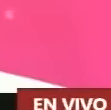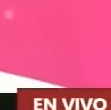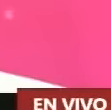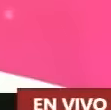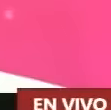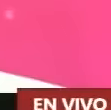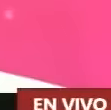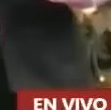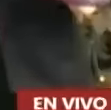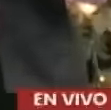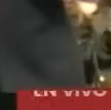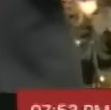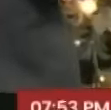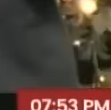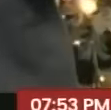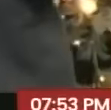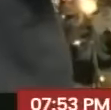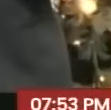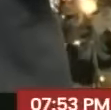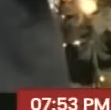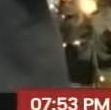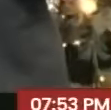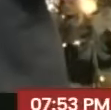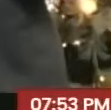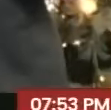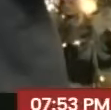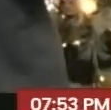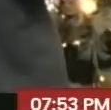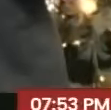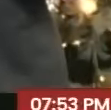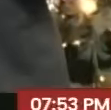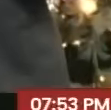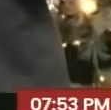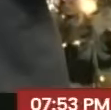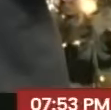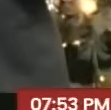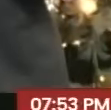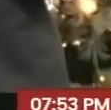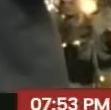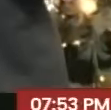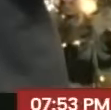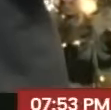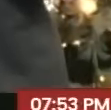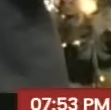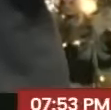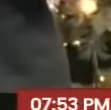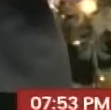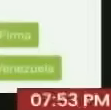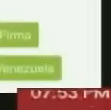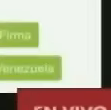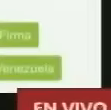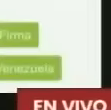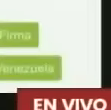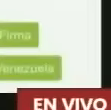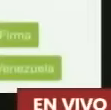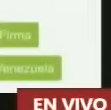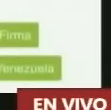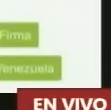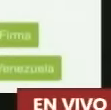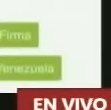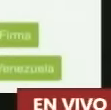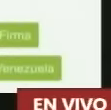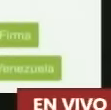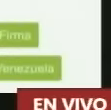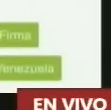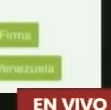cosas. Arreglar las cosas. Mentira, felicitaciones, lo hizo además muy bien. Vamos a hablar sobre petróleo, minería e industria. Y vemos la